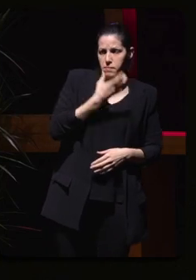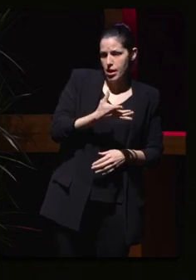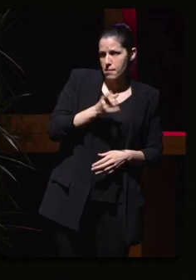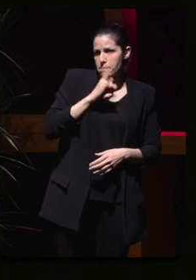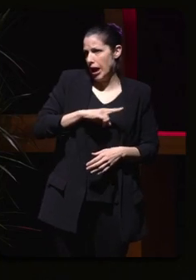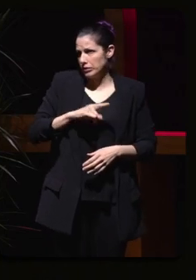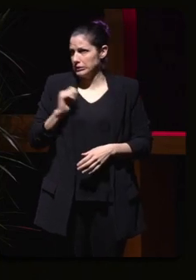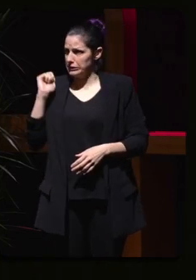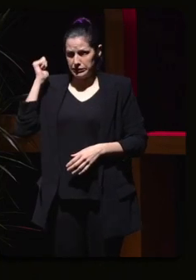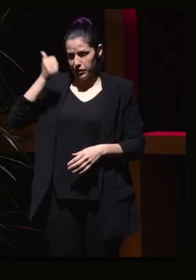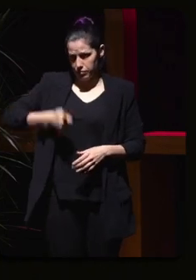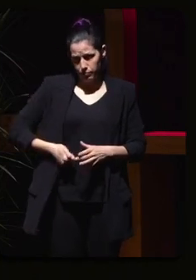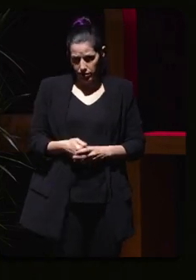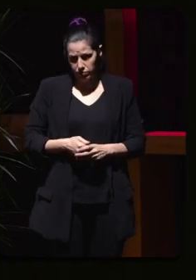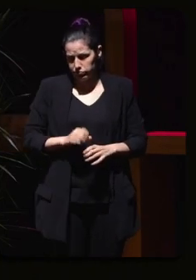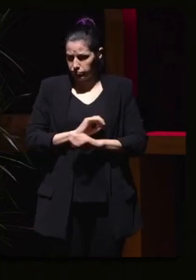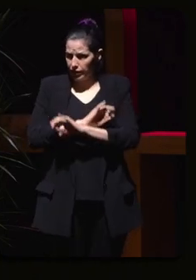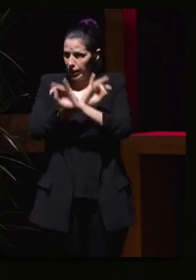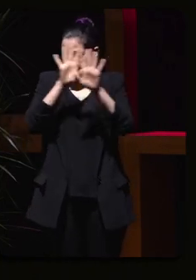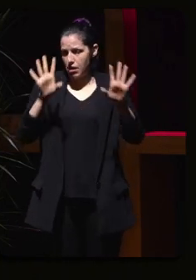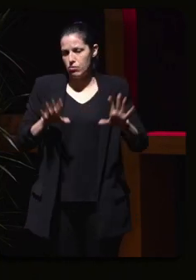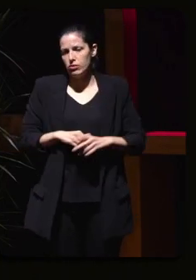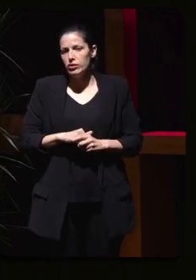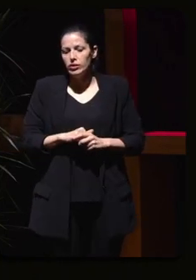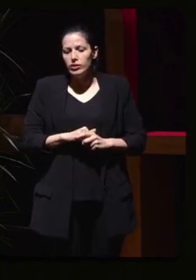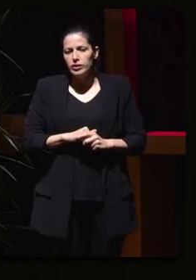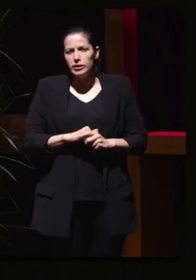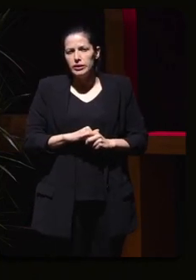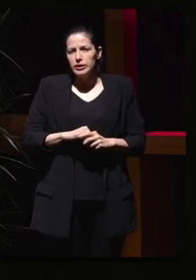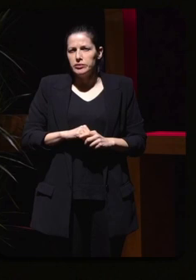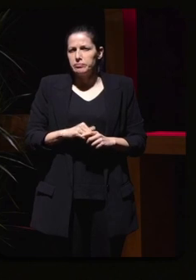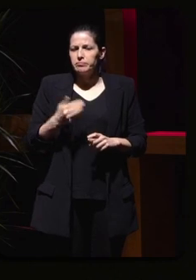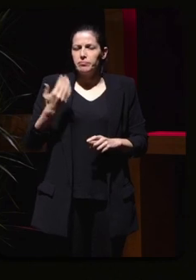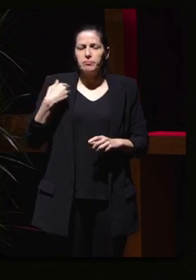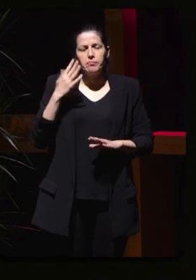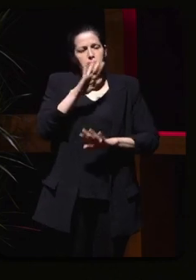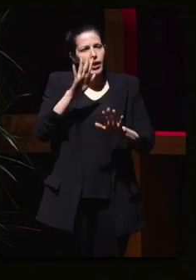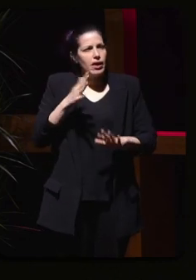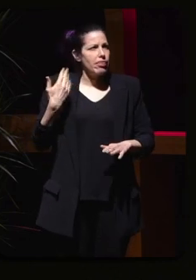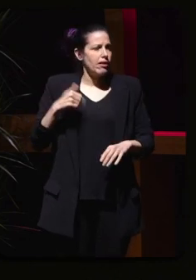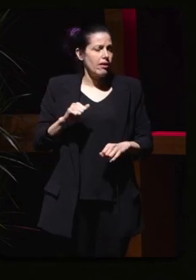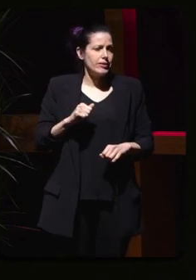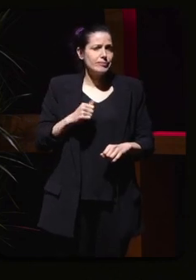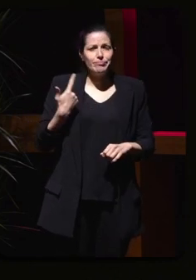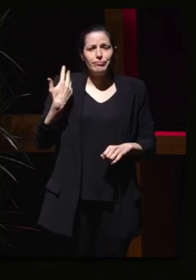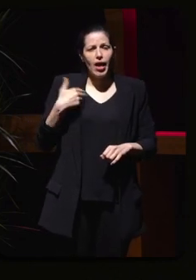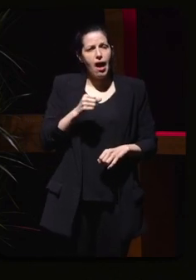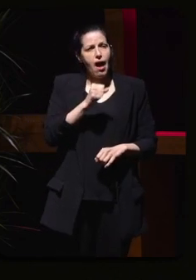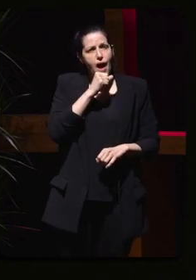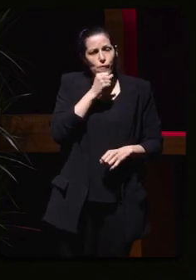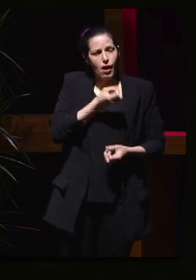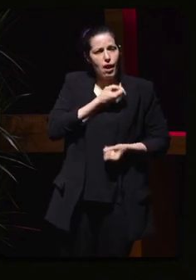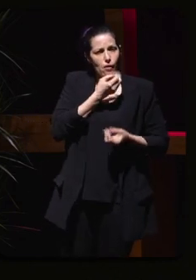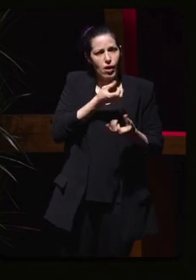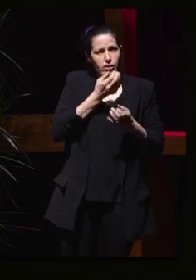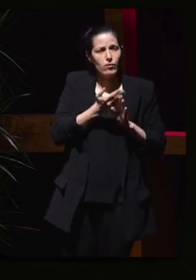¿no? Porque si no, primero parece que sea siempre aquello de, bueno, ya está con las batallitas de a la abuela, de que antes todo era